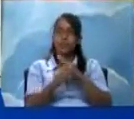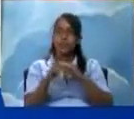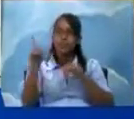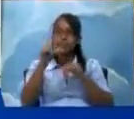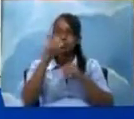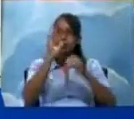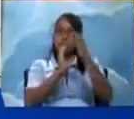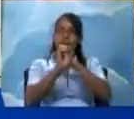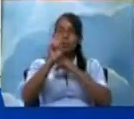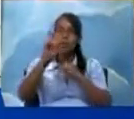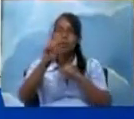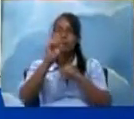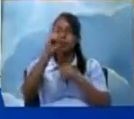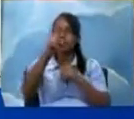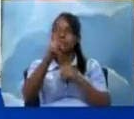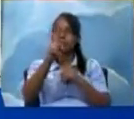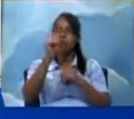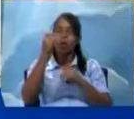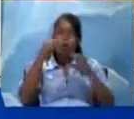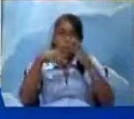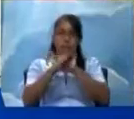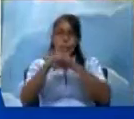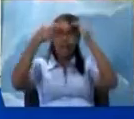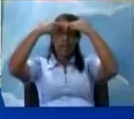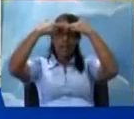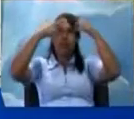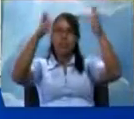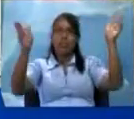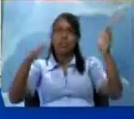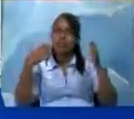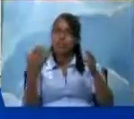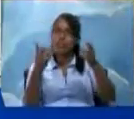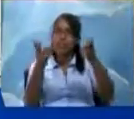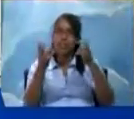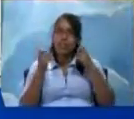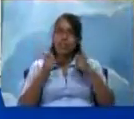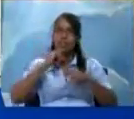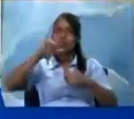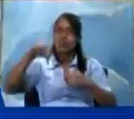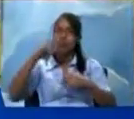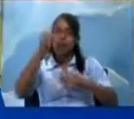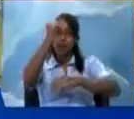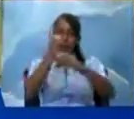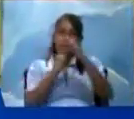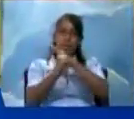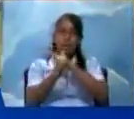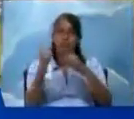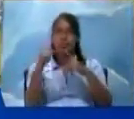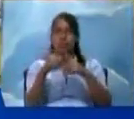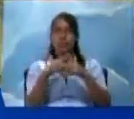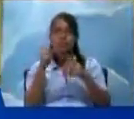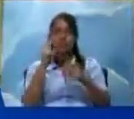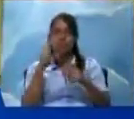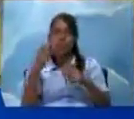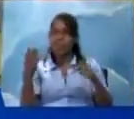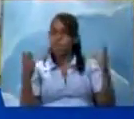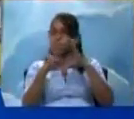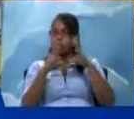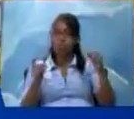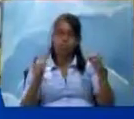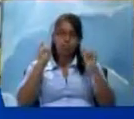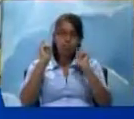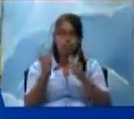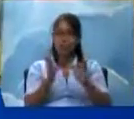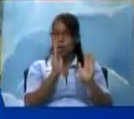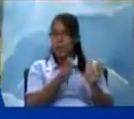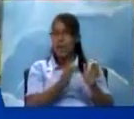Lucas capítulo 21 o pasa la revelación que recibió Juan en Apocalipsis, se da cuenta que todo